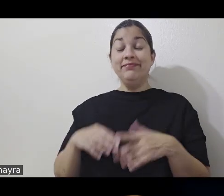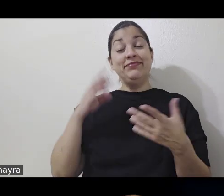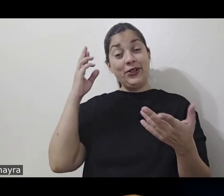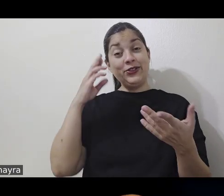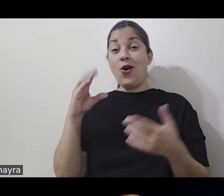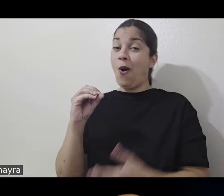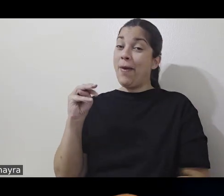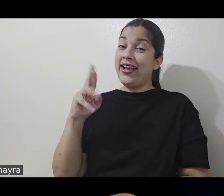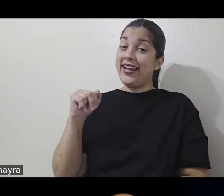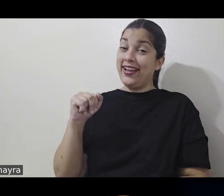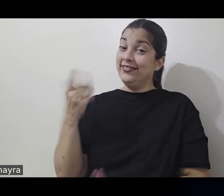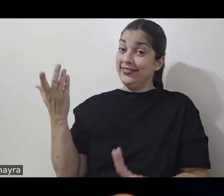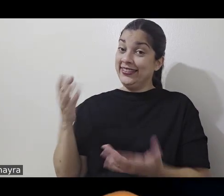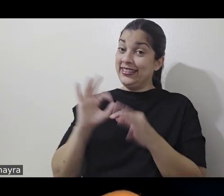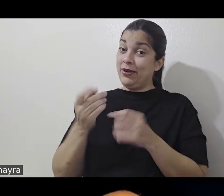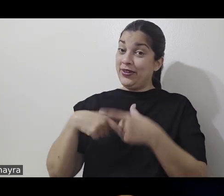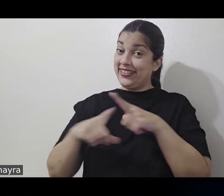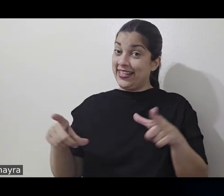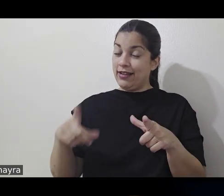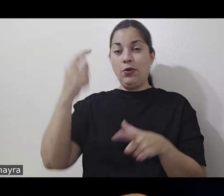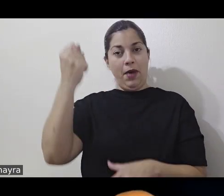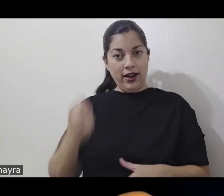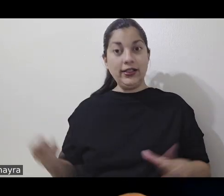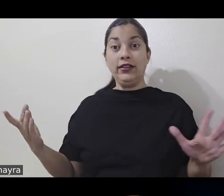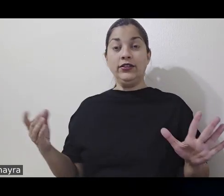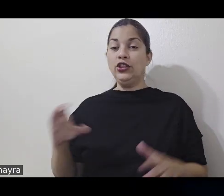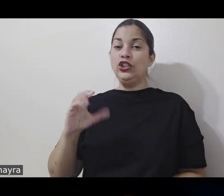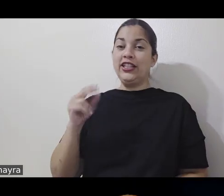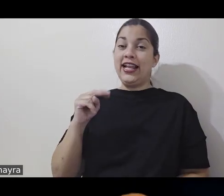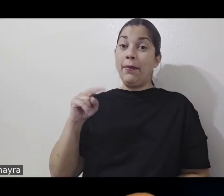precisamente Omaira Cabillo, nuestro intérprete de lenguaje de señas, como todos los martes. Chenan